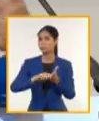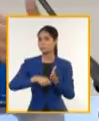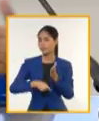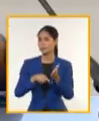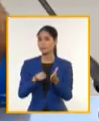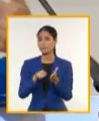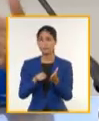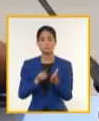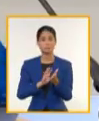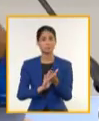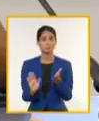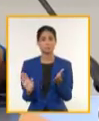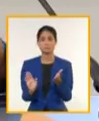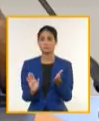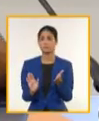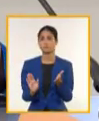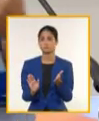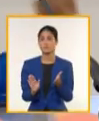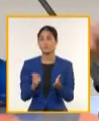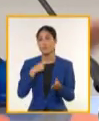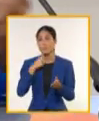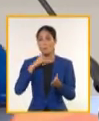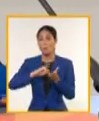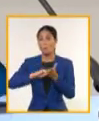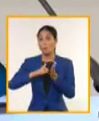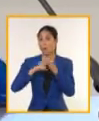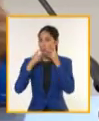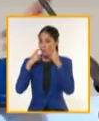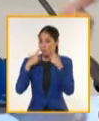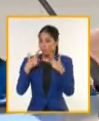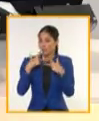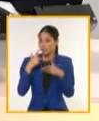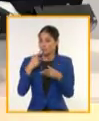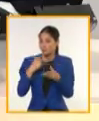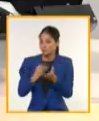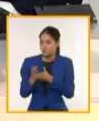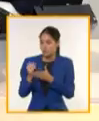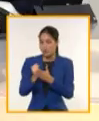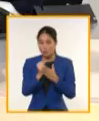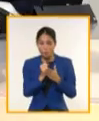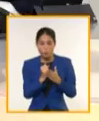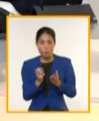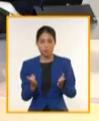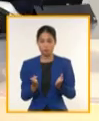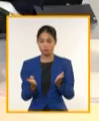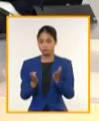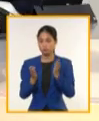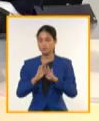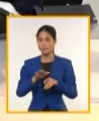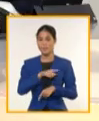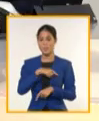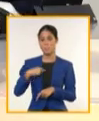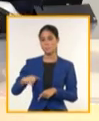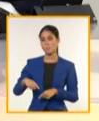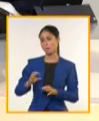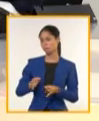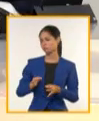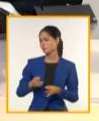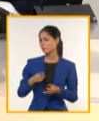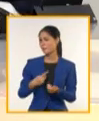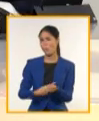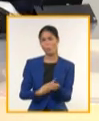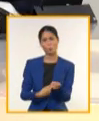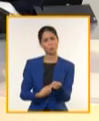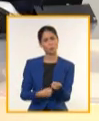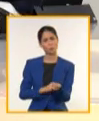para desarrollar otra serie de proyectos importantes. Y es cierto, China siempre viene a donde está Cuba cuando Cuba necesita